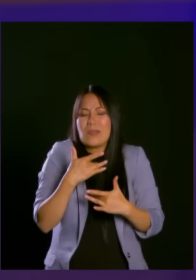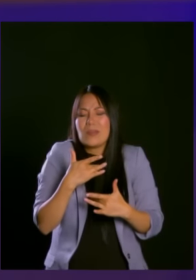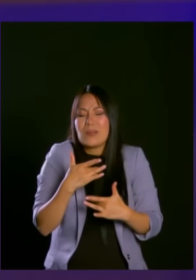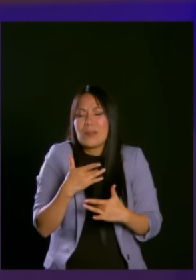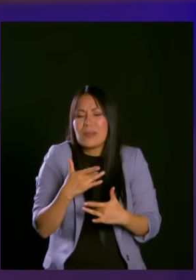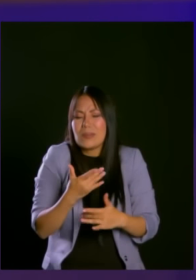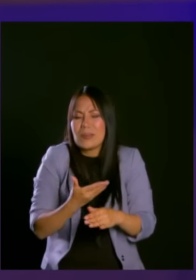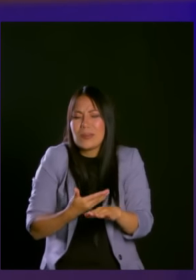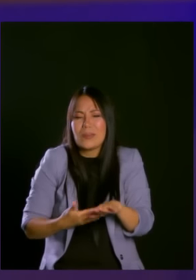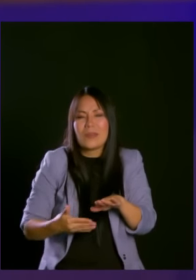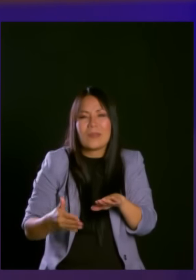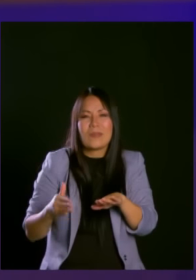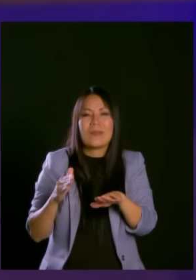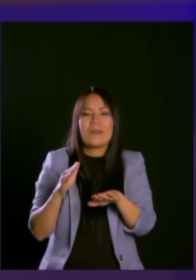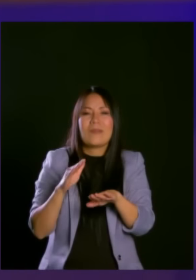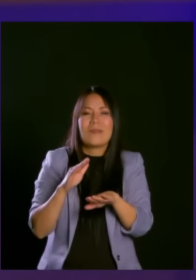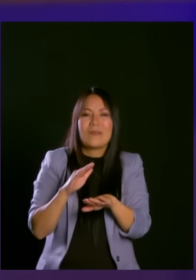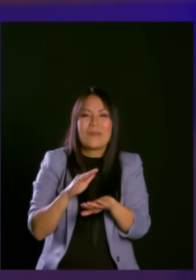Más.